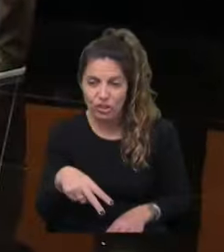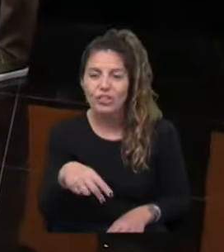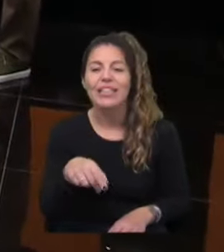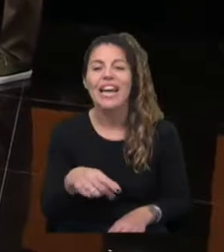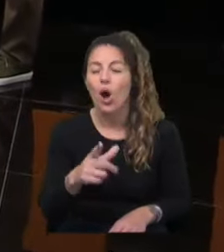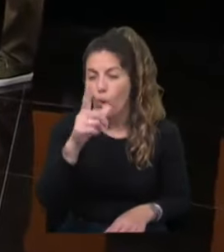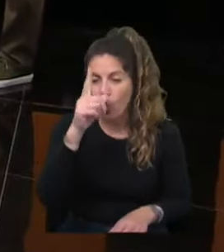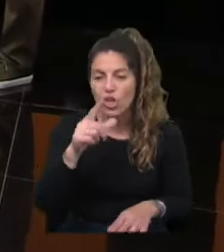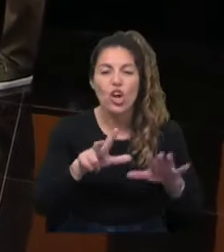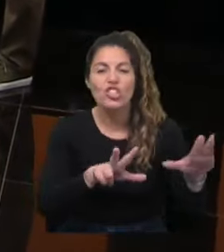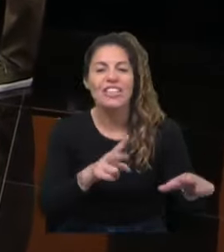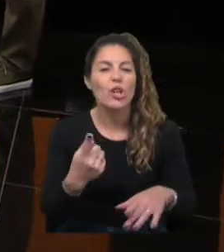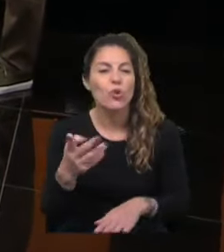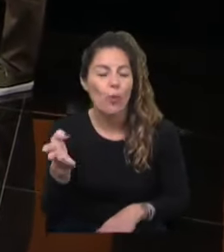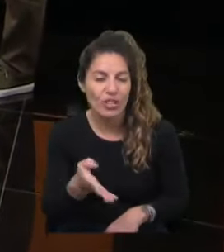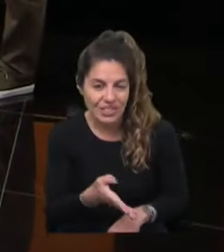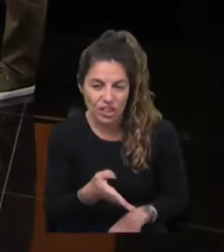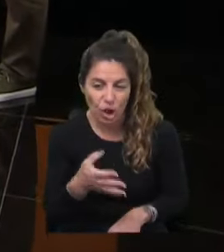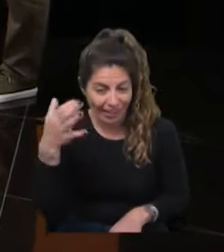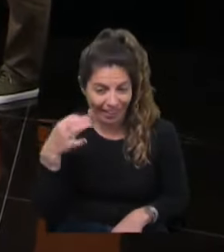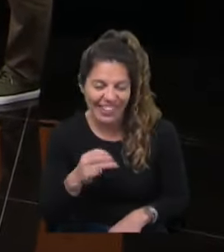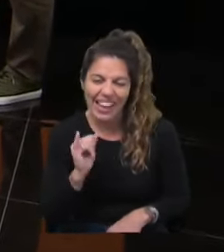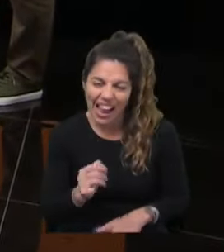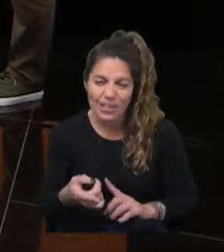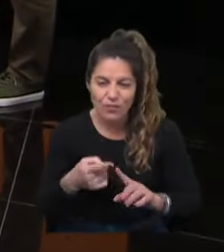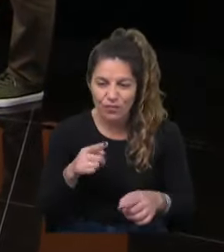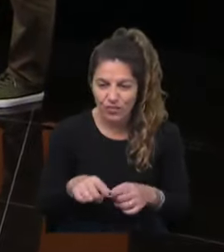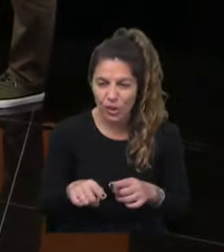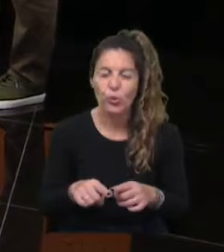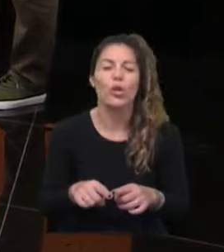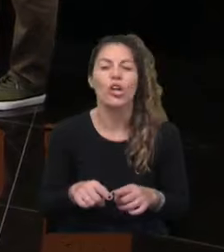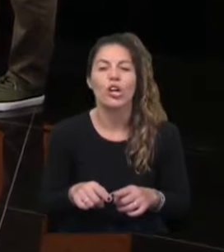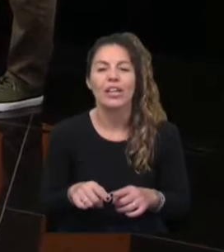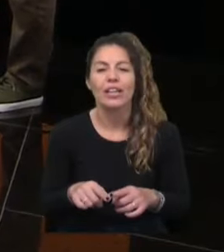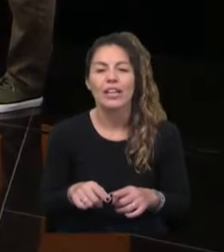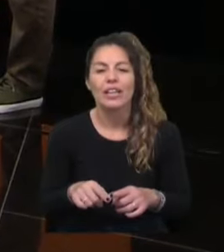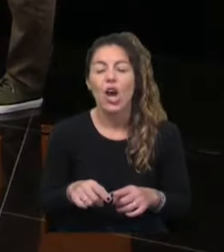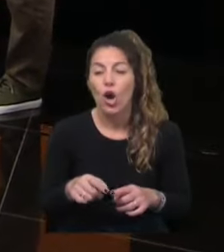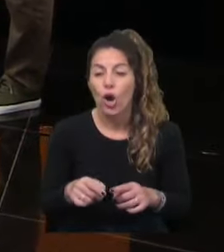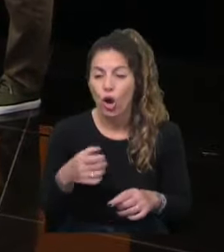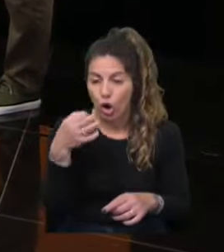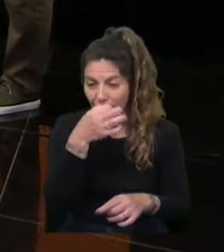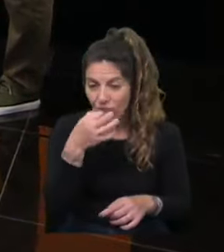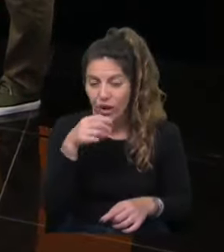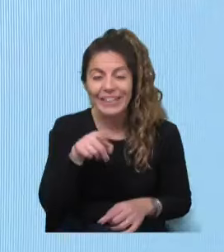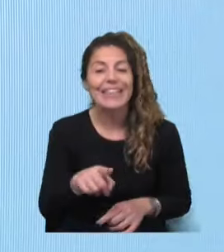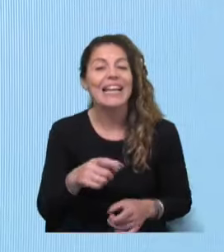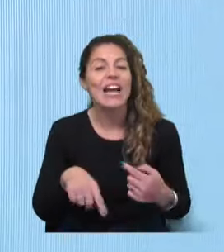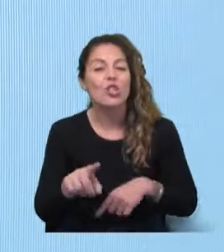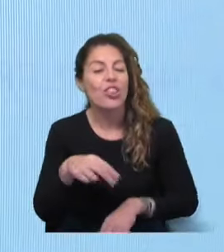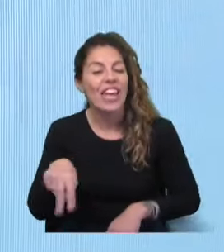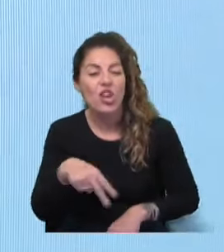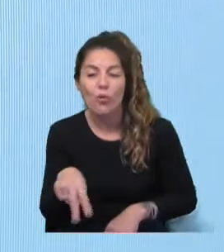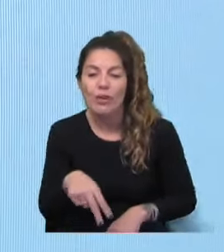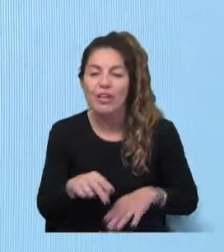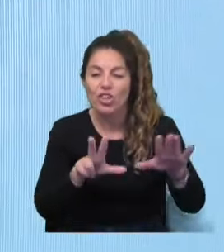en julio es el 81% que cree que hay algún tipo de vinculación con el narcotráfico, y en el caso de noviembre se